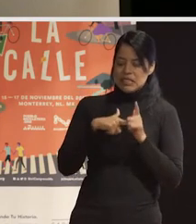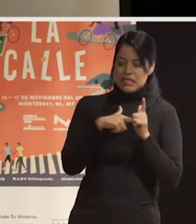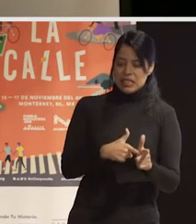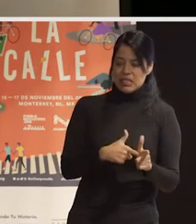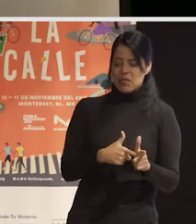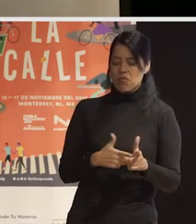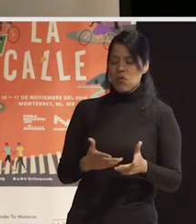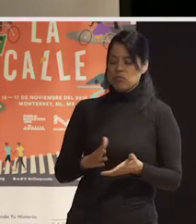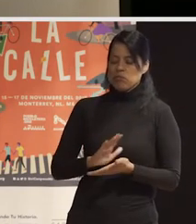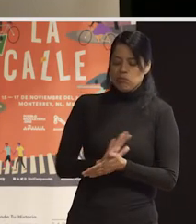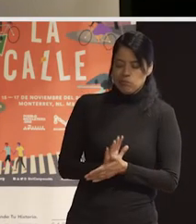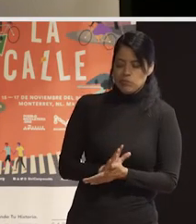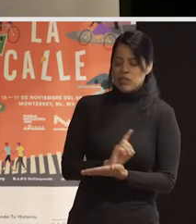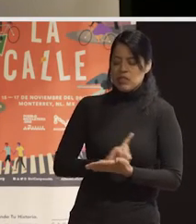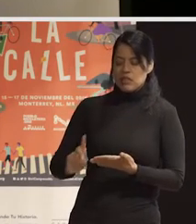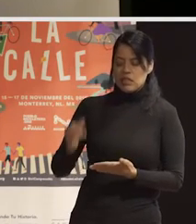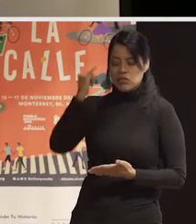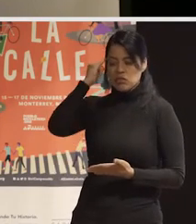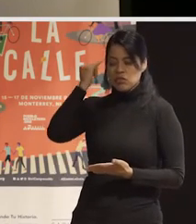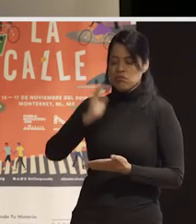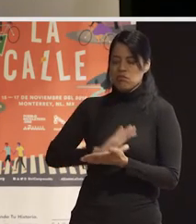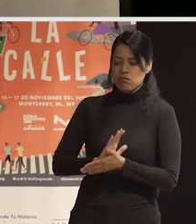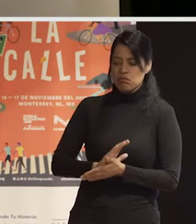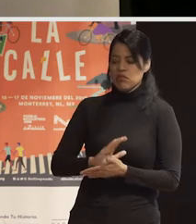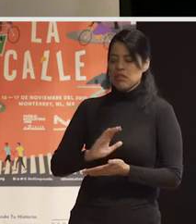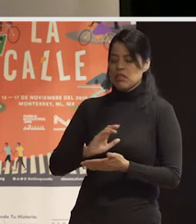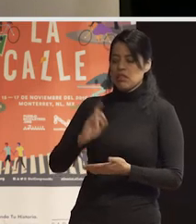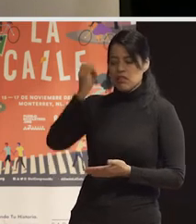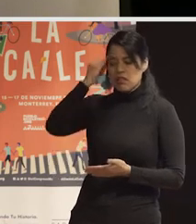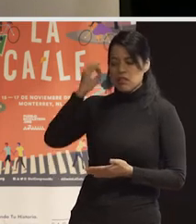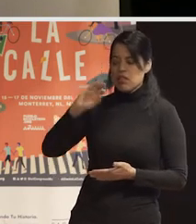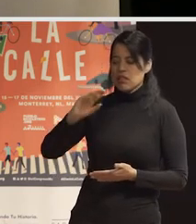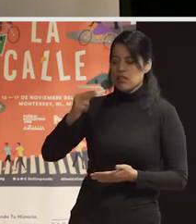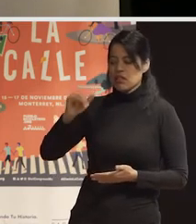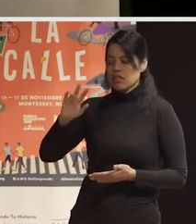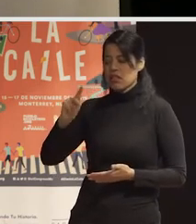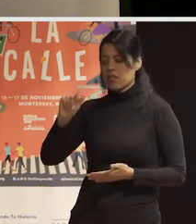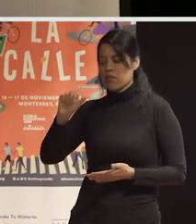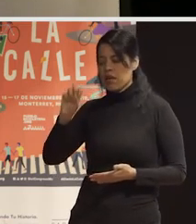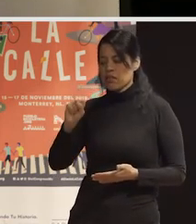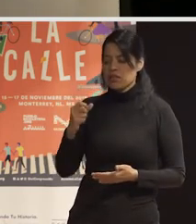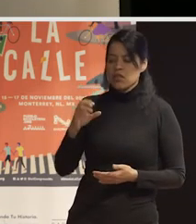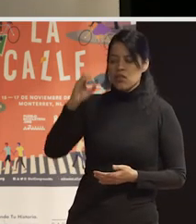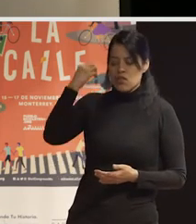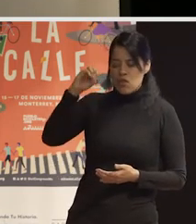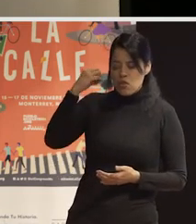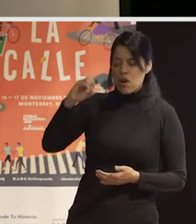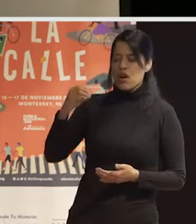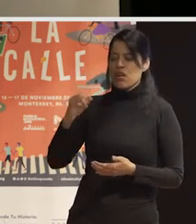esté pisoteando derechos de indígenas chiapanecos de indígenas awá chaqueños de indígenas